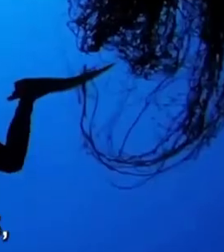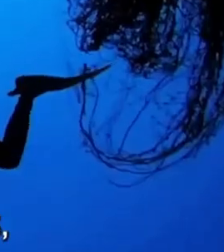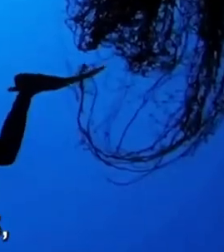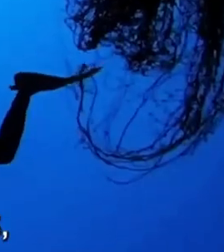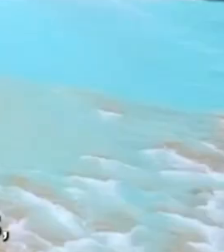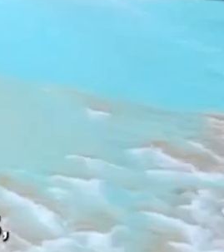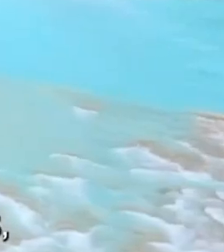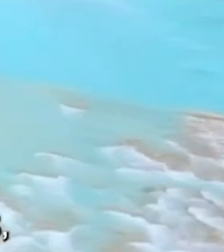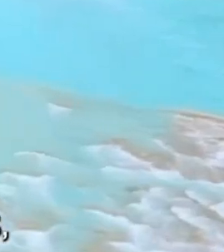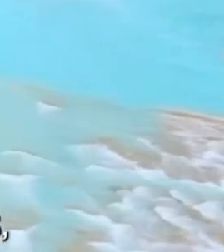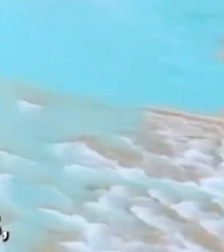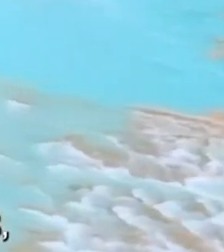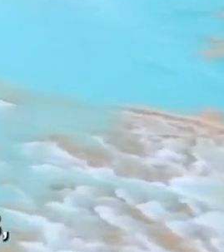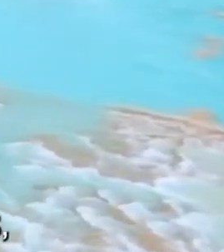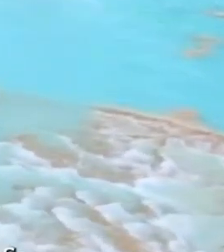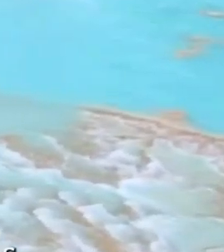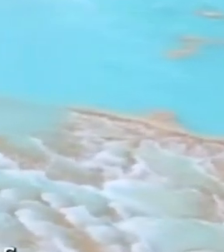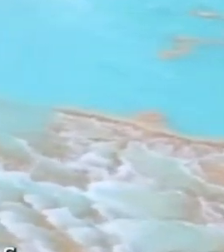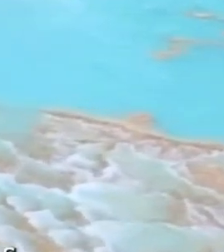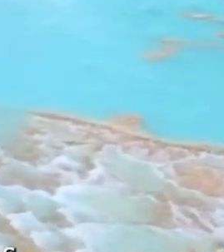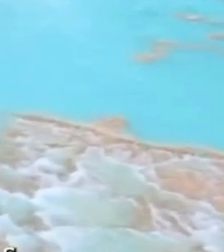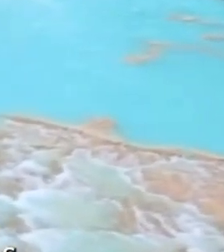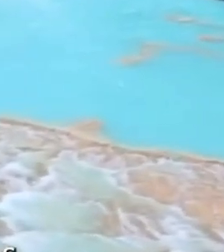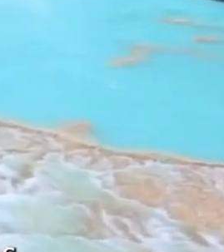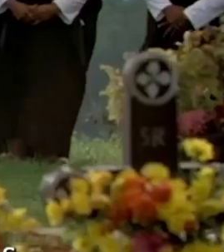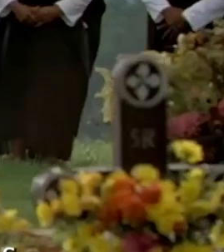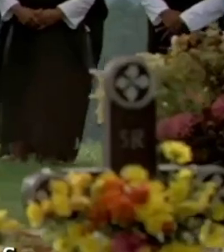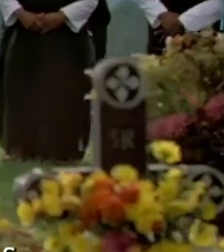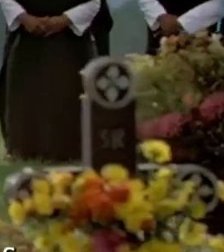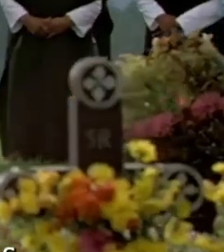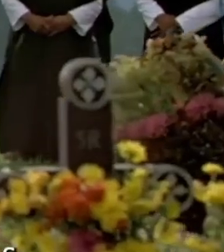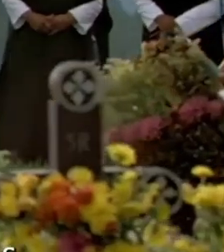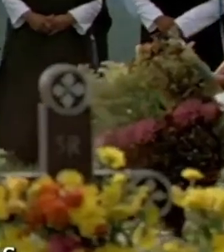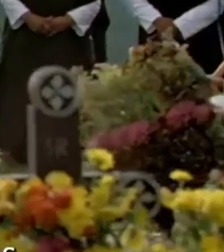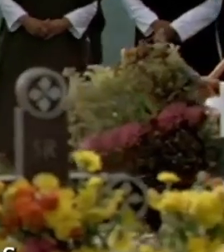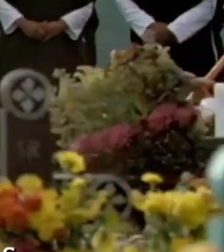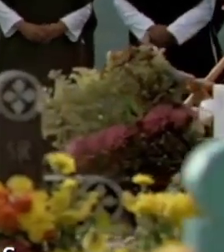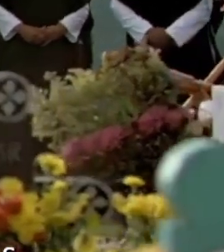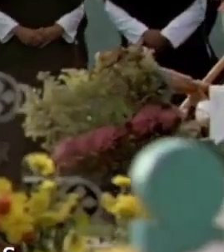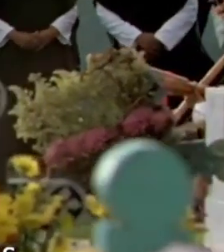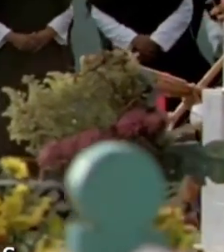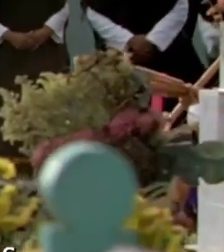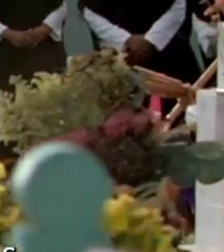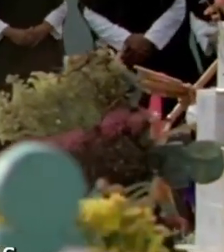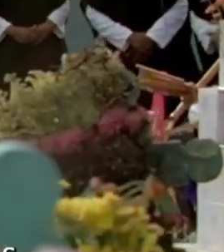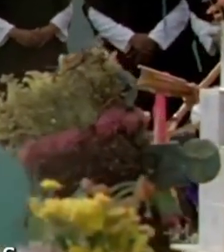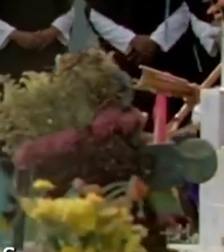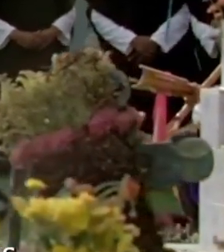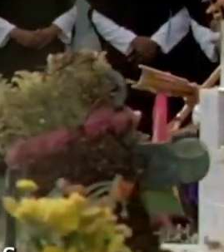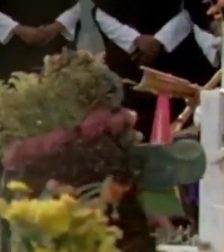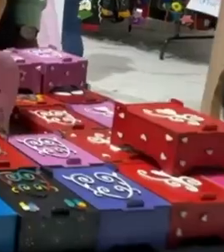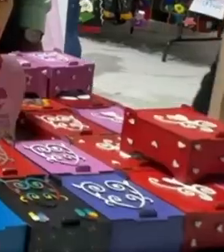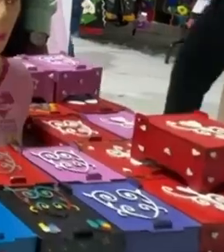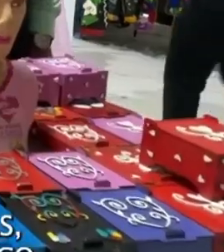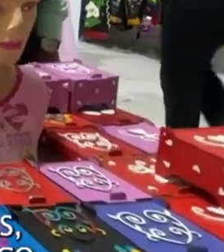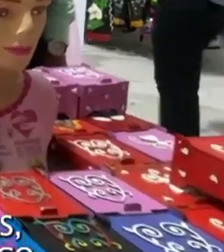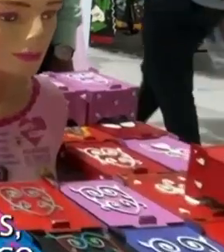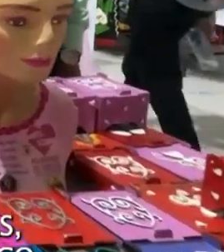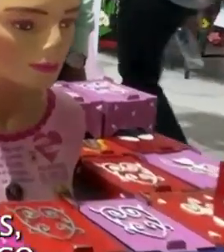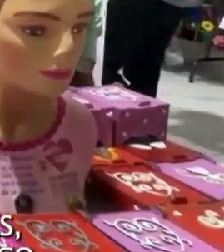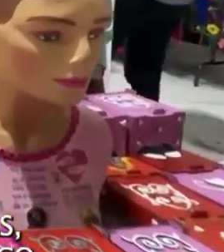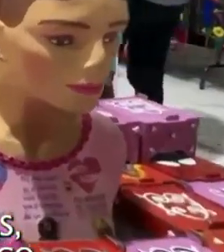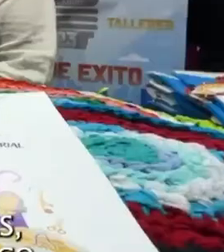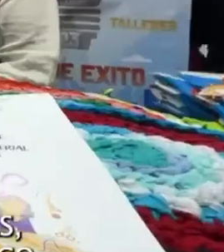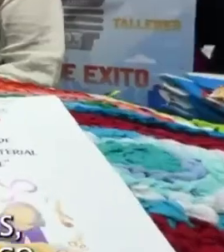habitantes, de los cuales 600 mil pertenecen a pueblos originarios y campesinos de 16 lenguas indígenas. En el